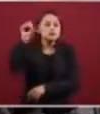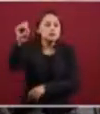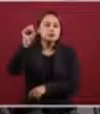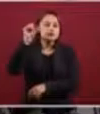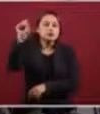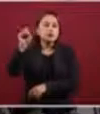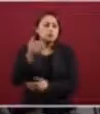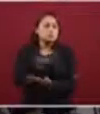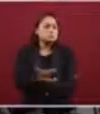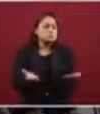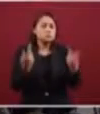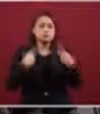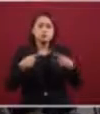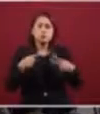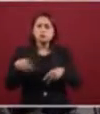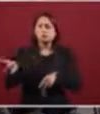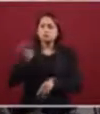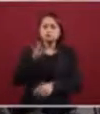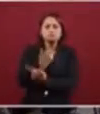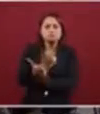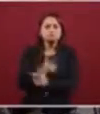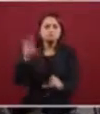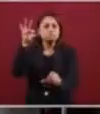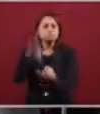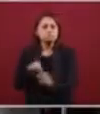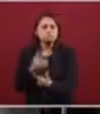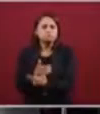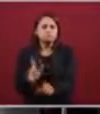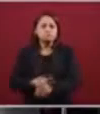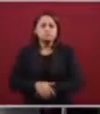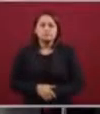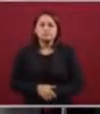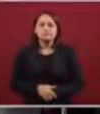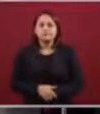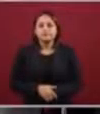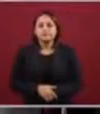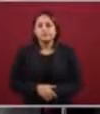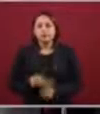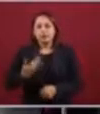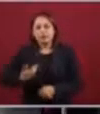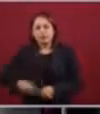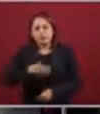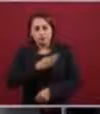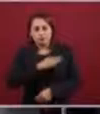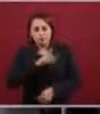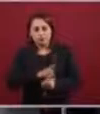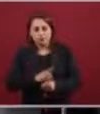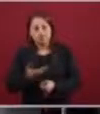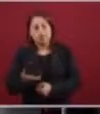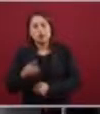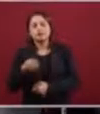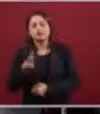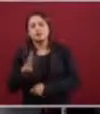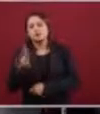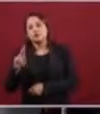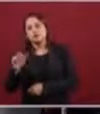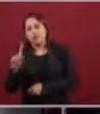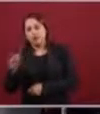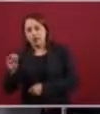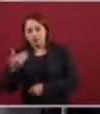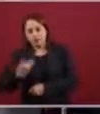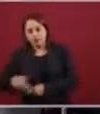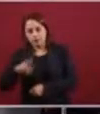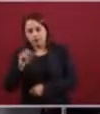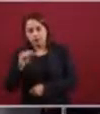trabajadores dentro de nuestras posibilidades. Gracias, San Juana. Buenos días. Ahora, sí. Rocío Jardines, de W Radio. Quisiera